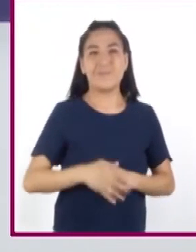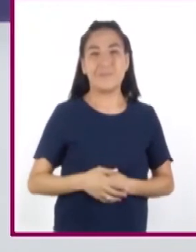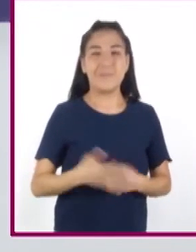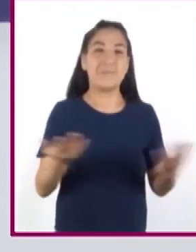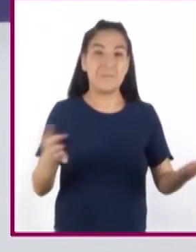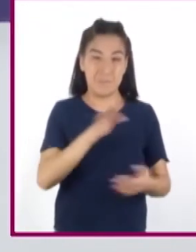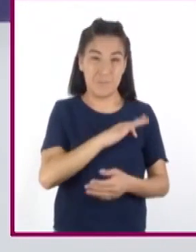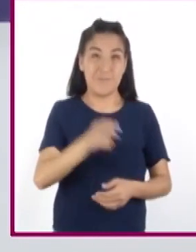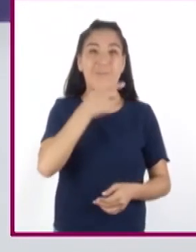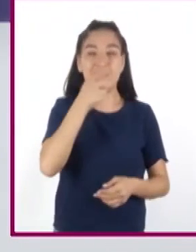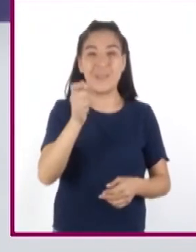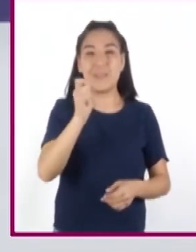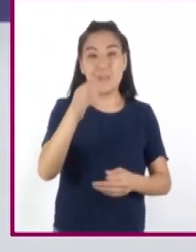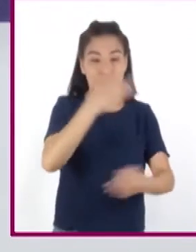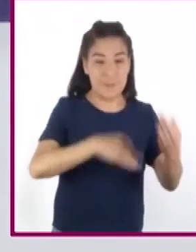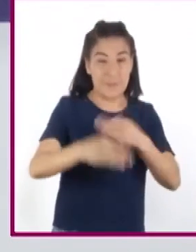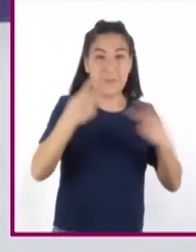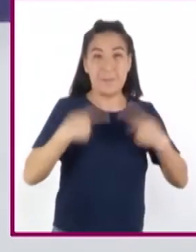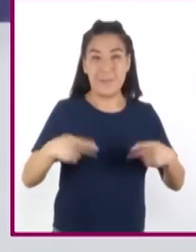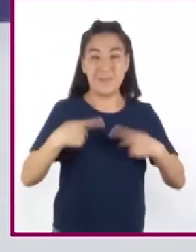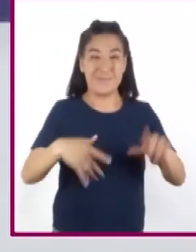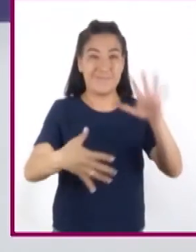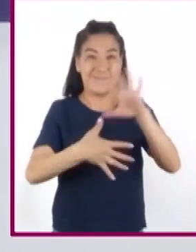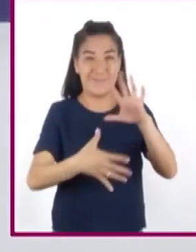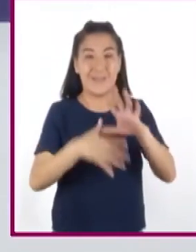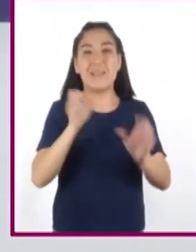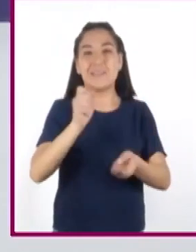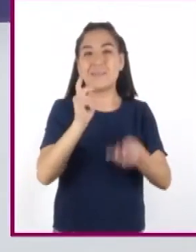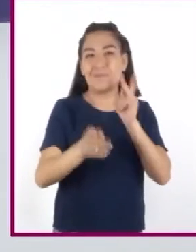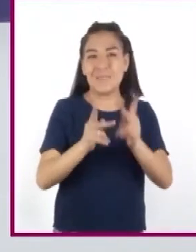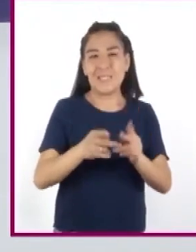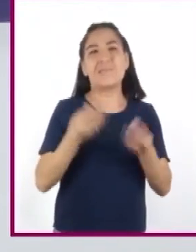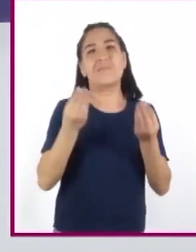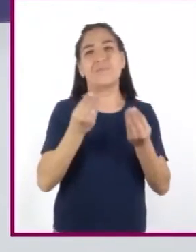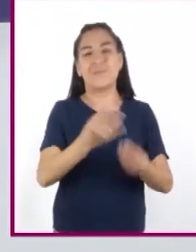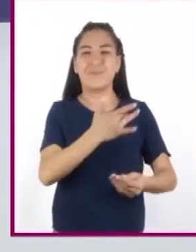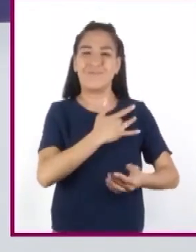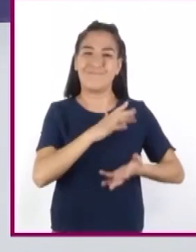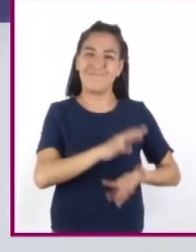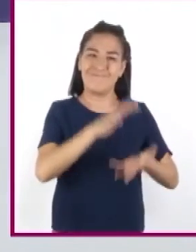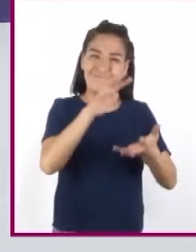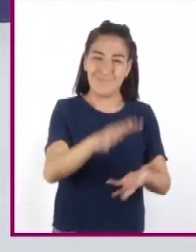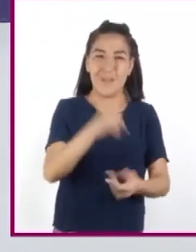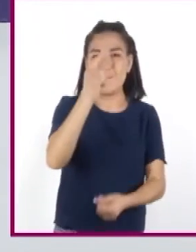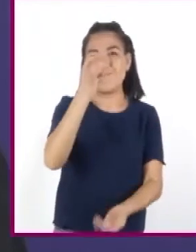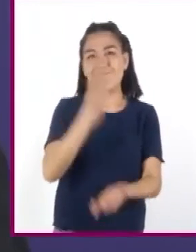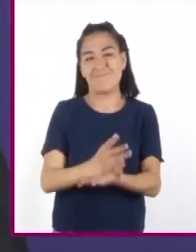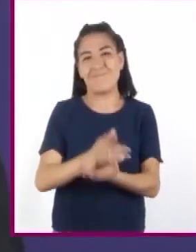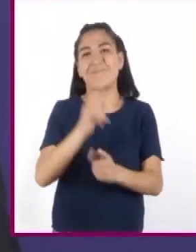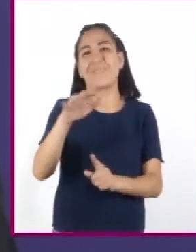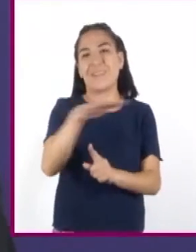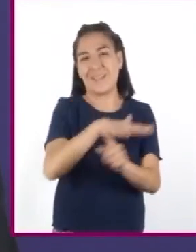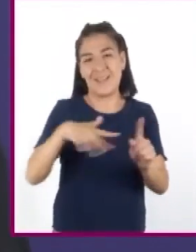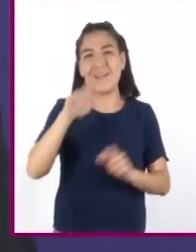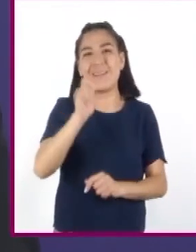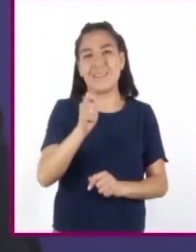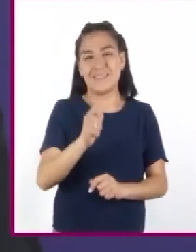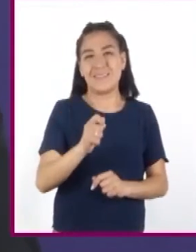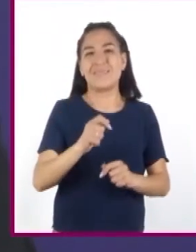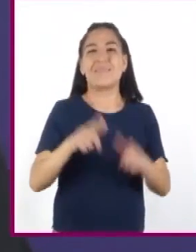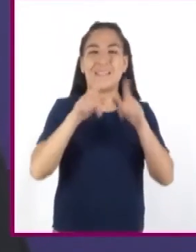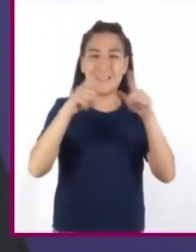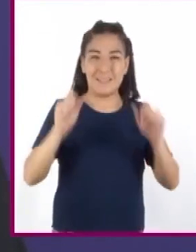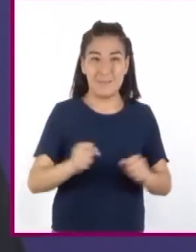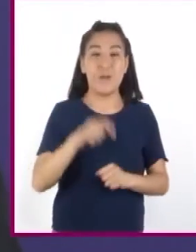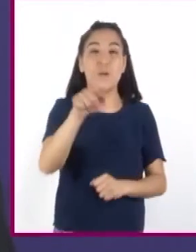decir que todas las personas hispanoparlantes somos muchos corazones, misma lengua. Si necesitan volver